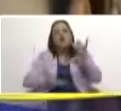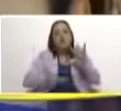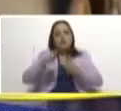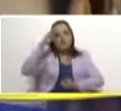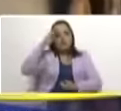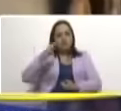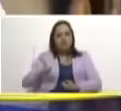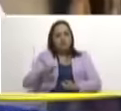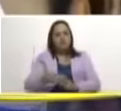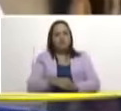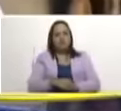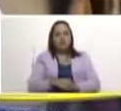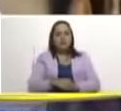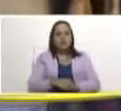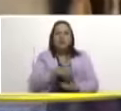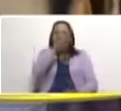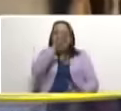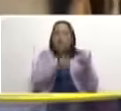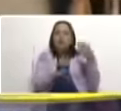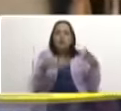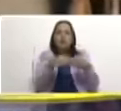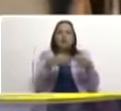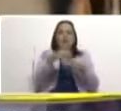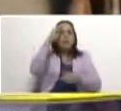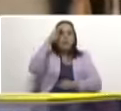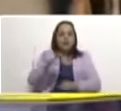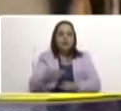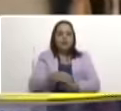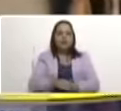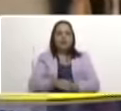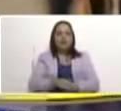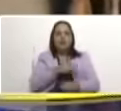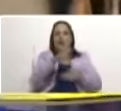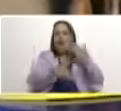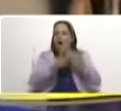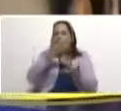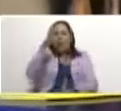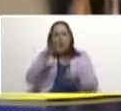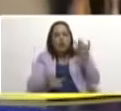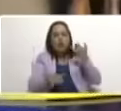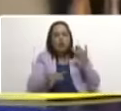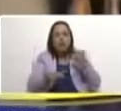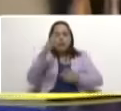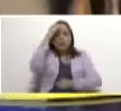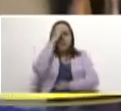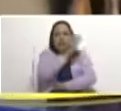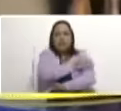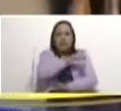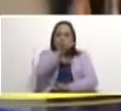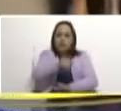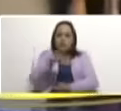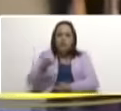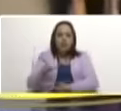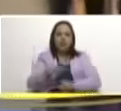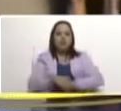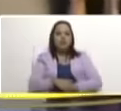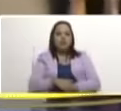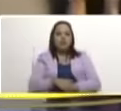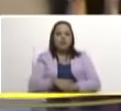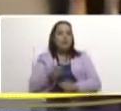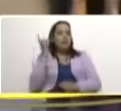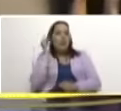soldado, de la última unidad militar, hasta el último miliciano o miliciana